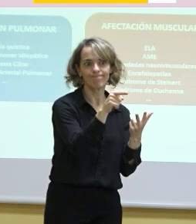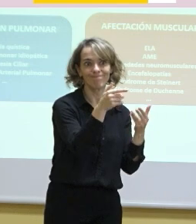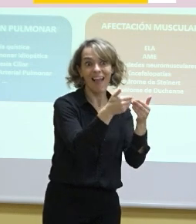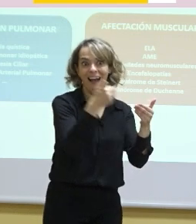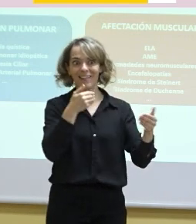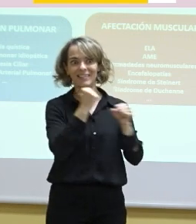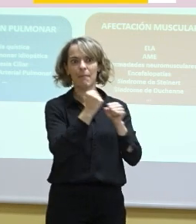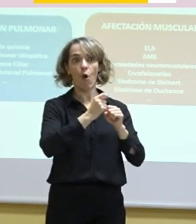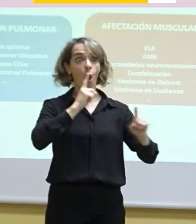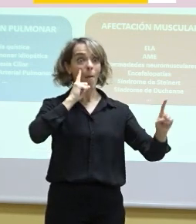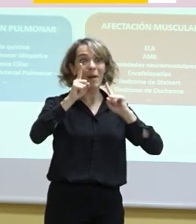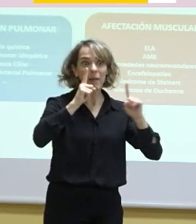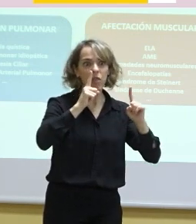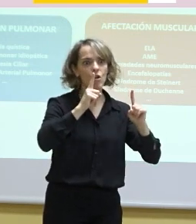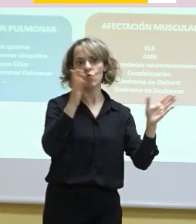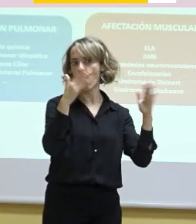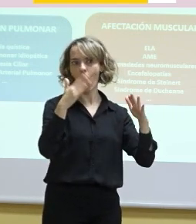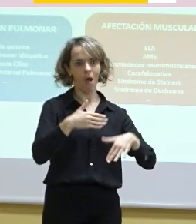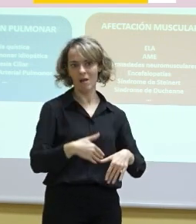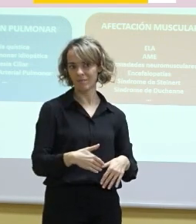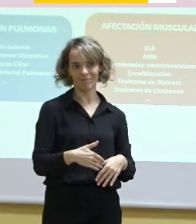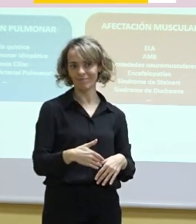prevención de estas complicaciones.